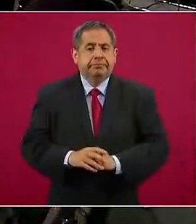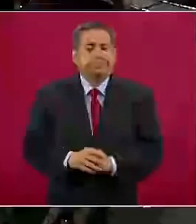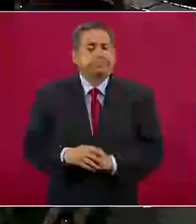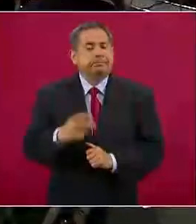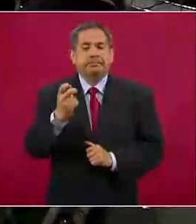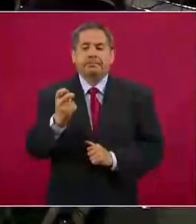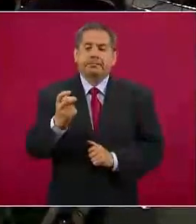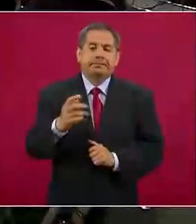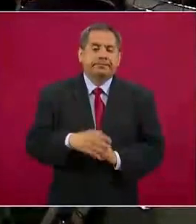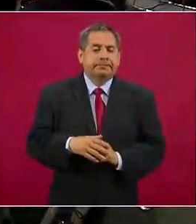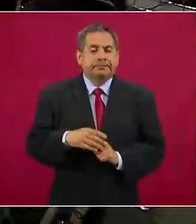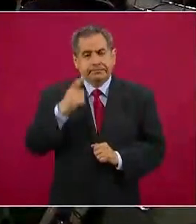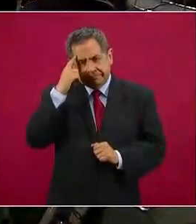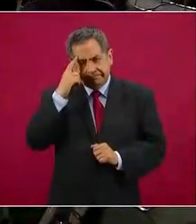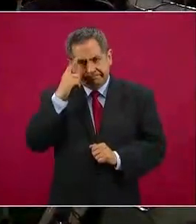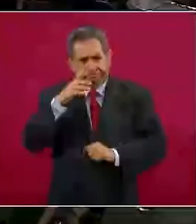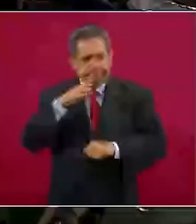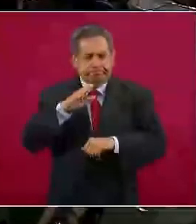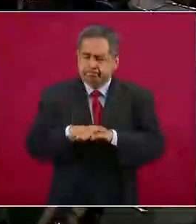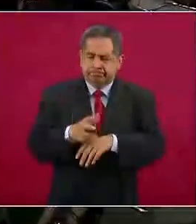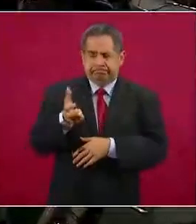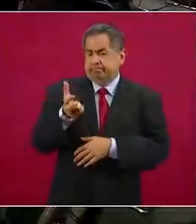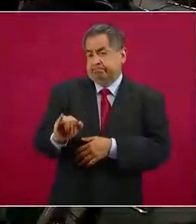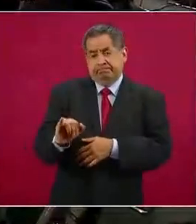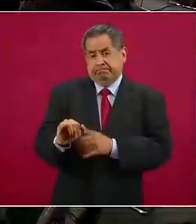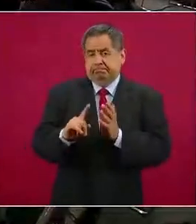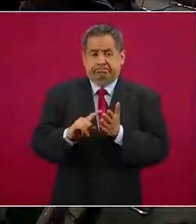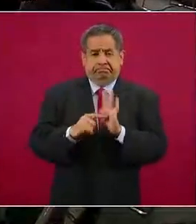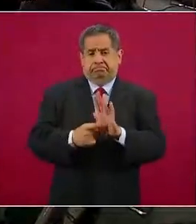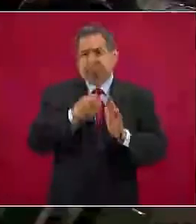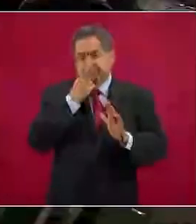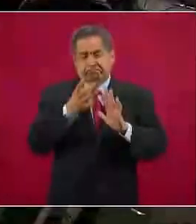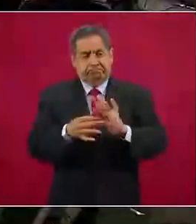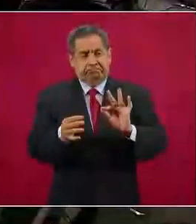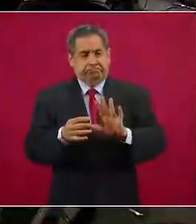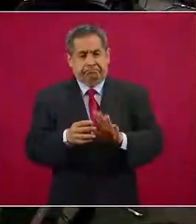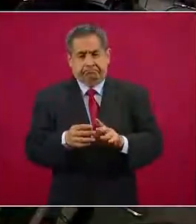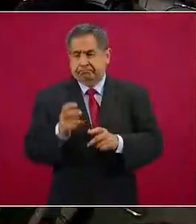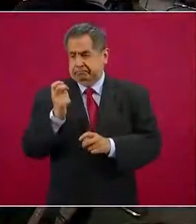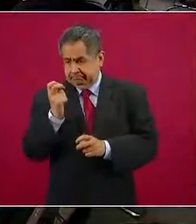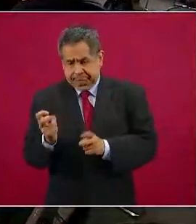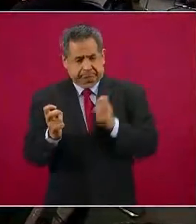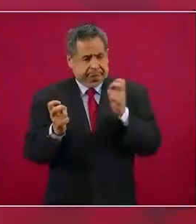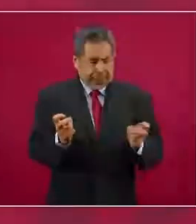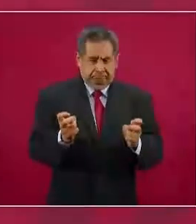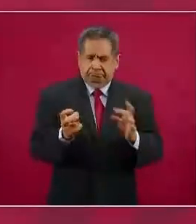Entonces hay que llamar a las cosas por su nombre, al pan pan y al vino vino.